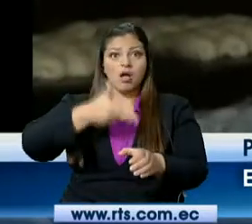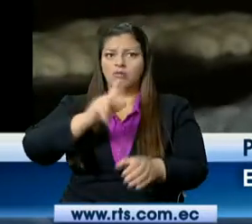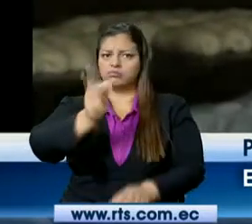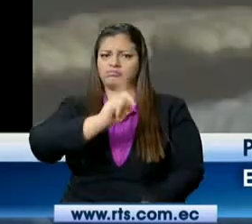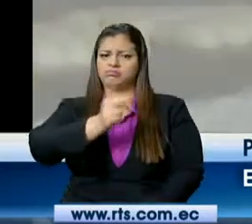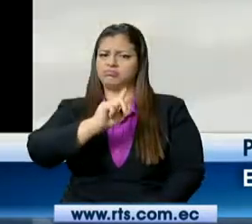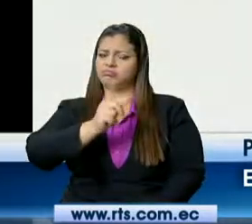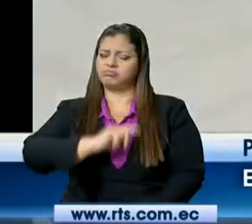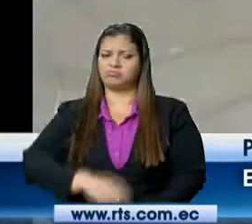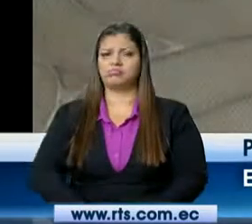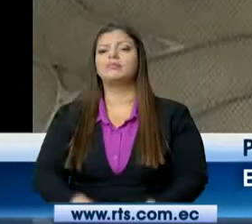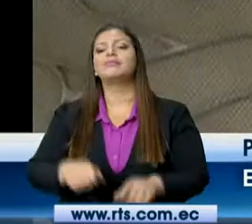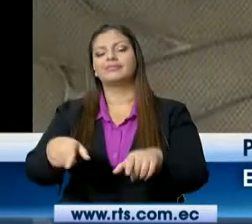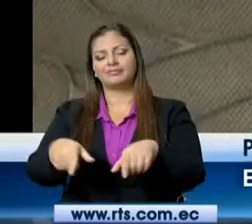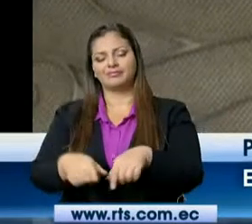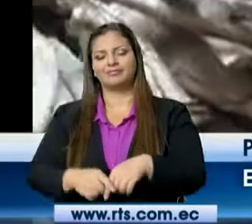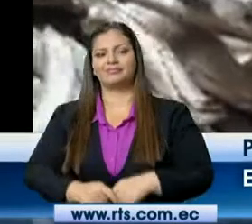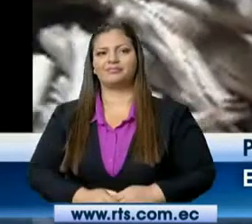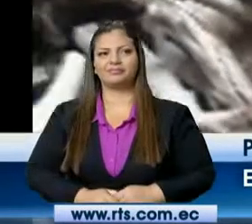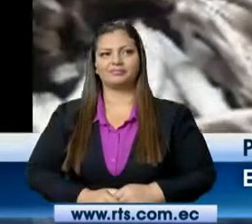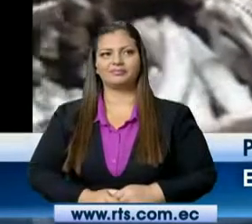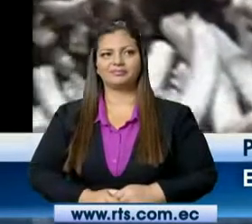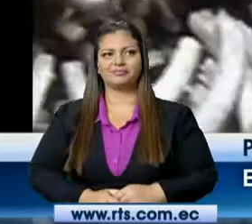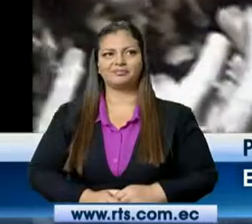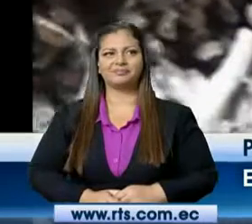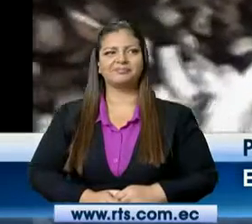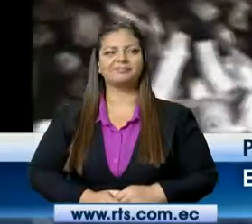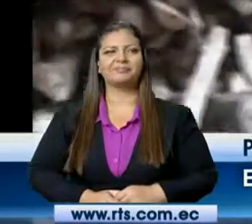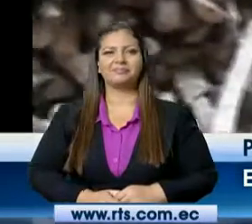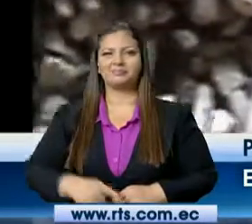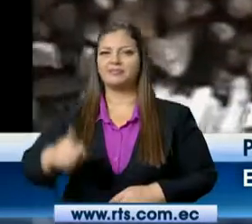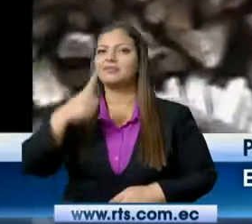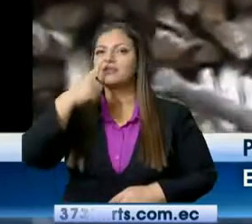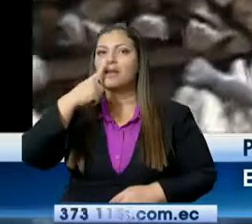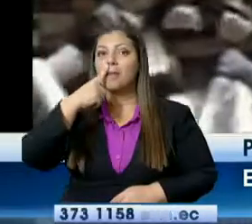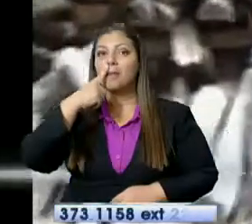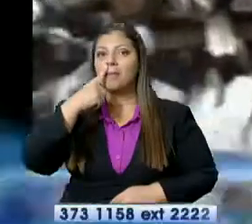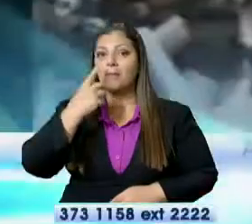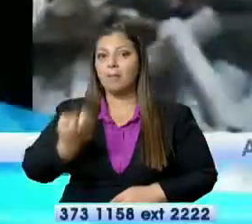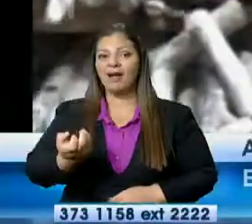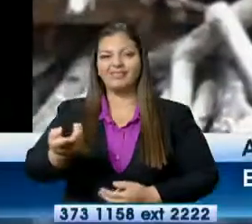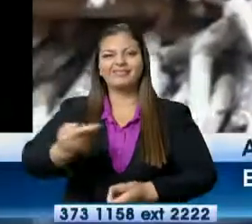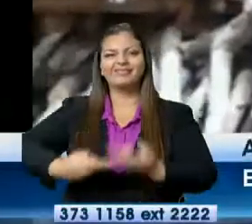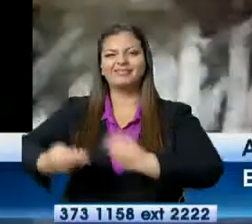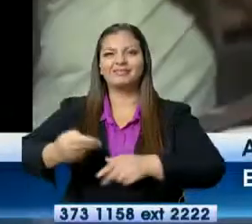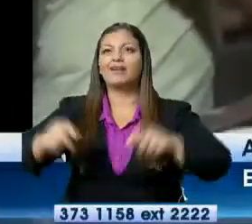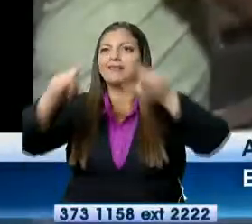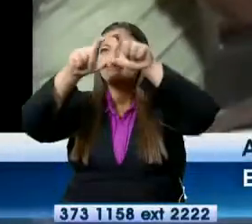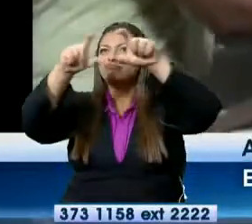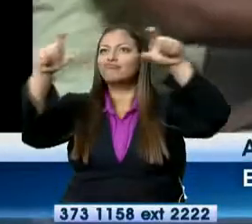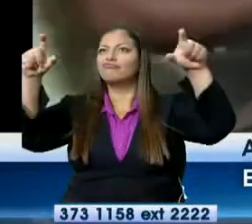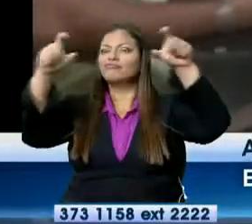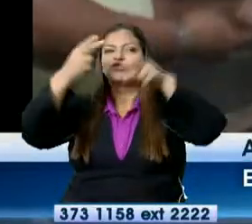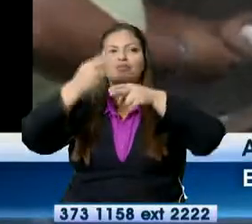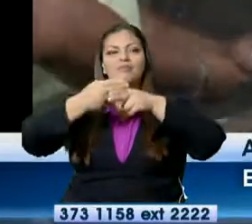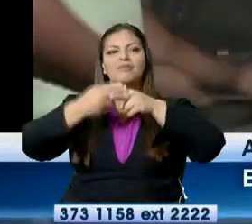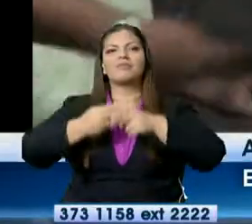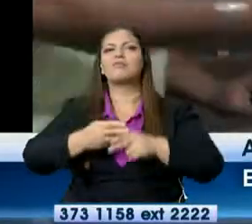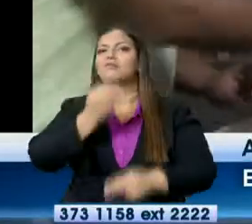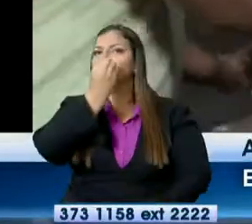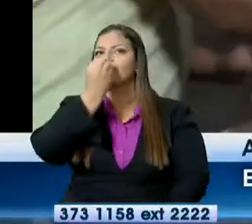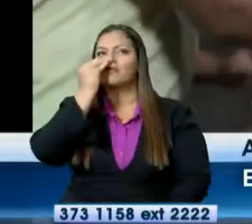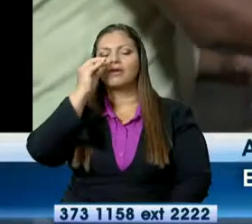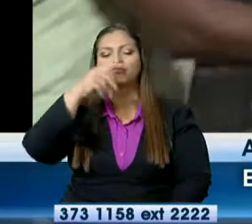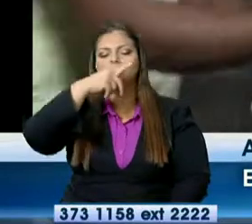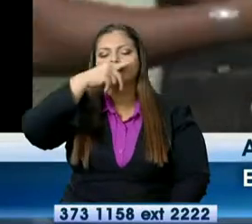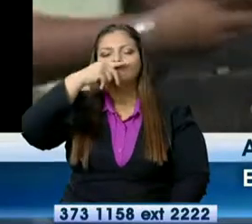otro atractivo de la flor de canela. Así fue nombrada la panadería. El pan de agua es uno de los más apetecidos. En